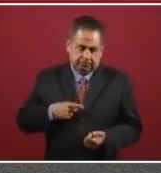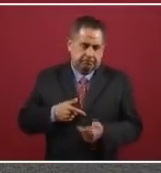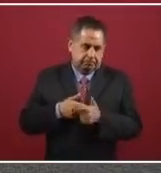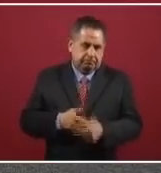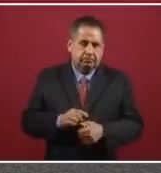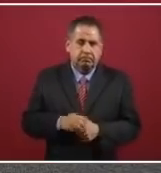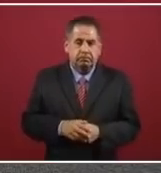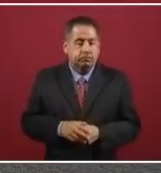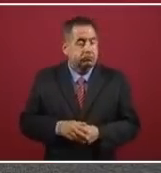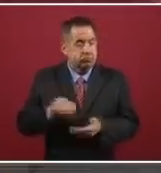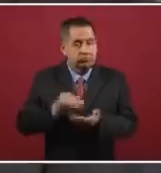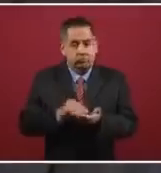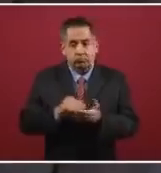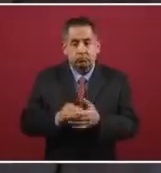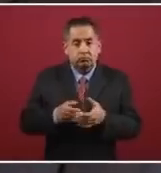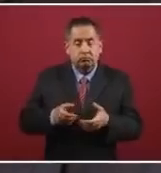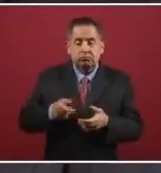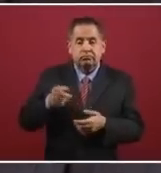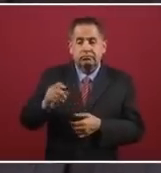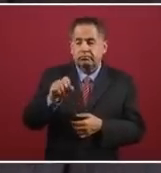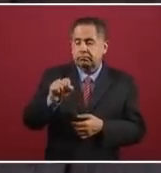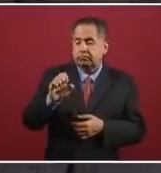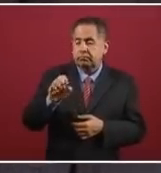que permanecen en CEMEFO